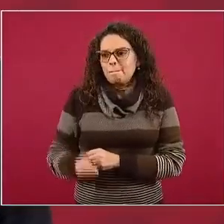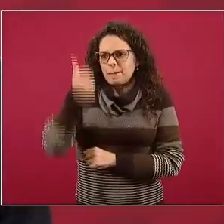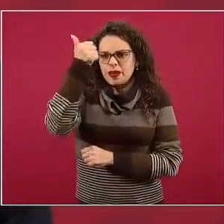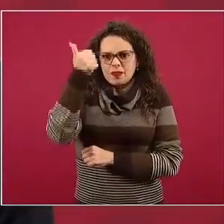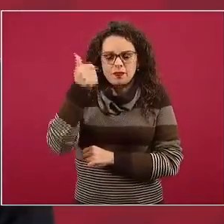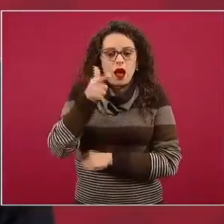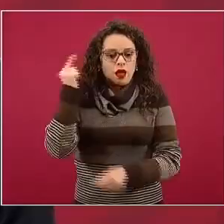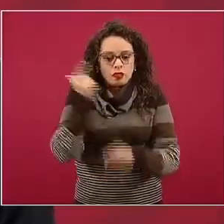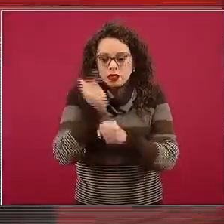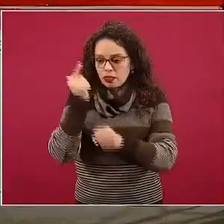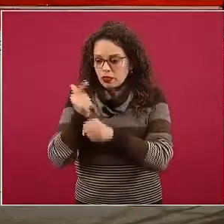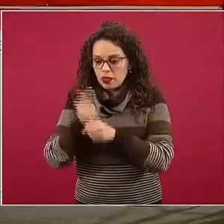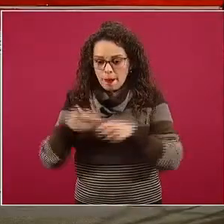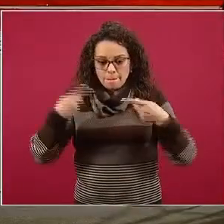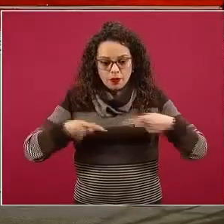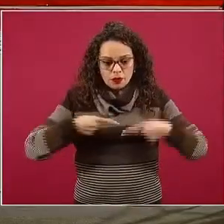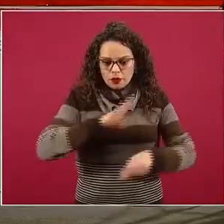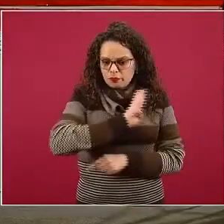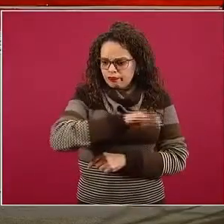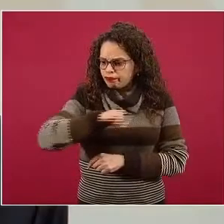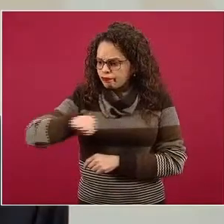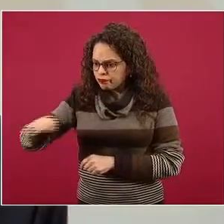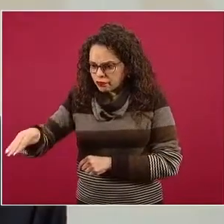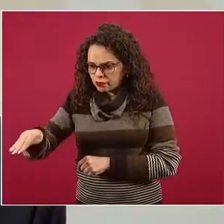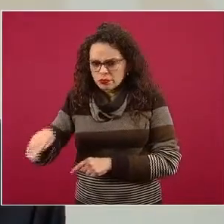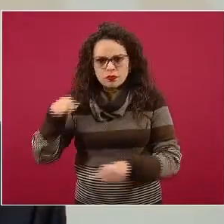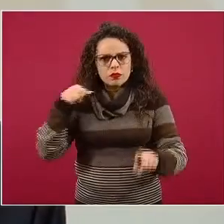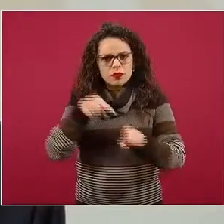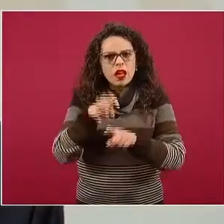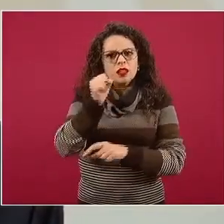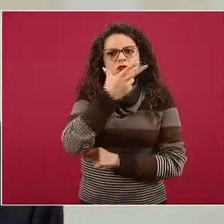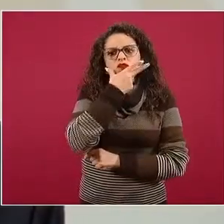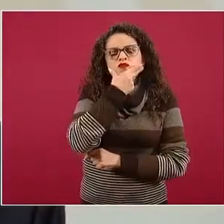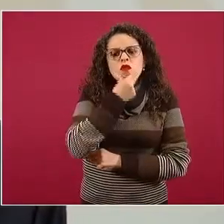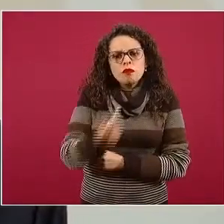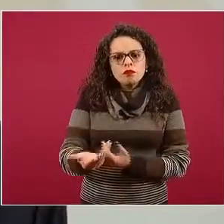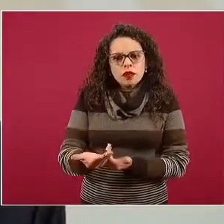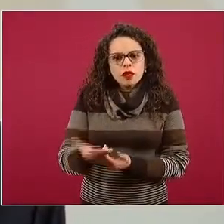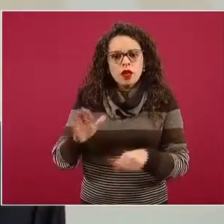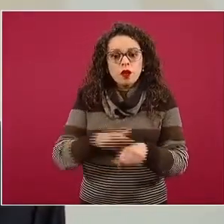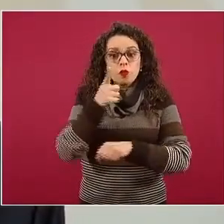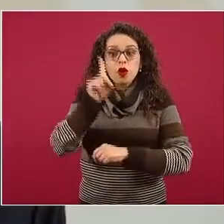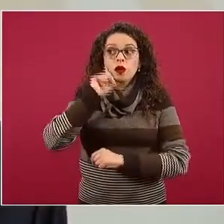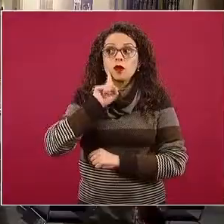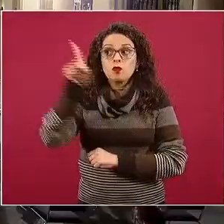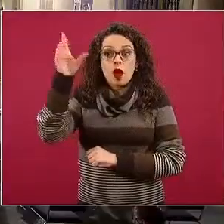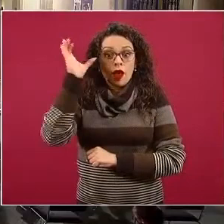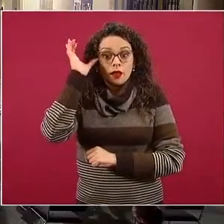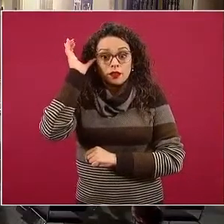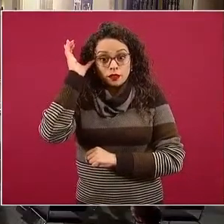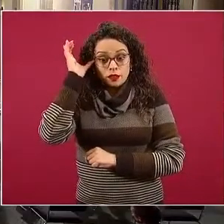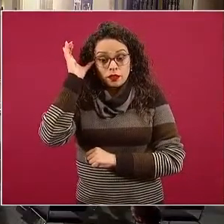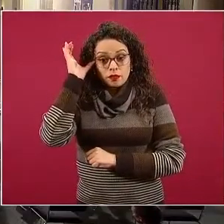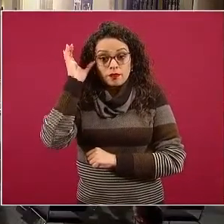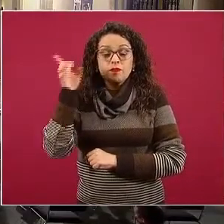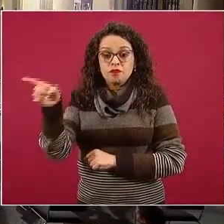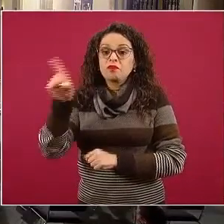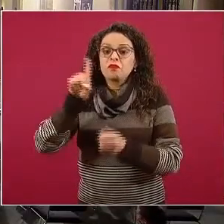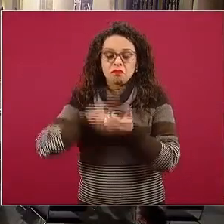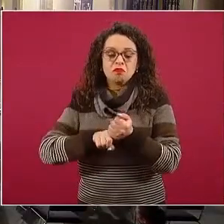mayor parte de las muertes eran en hombres. ¿Por qué? Porque las mujeres en China todavía representan una proporción muy